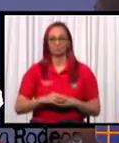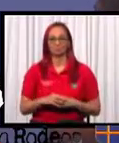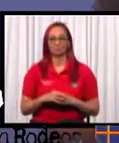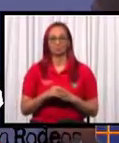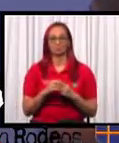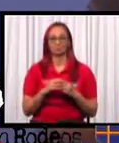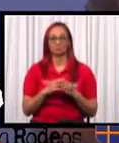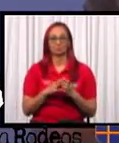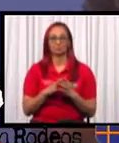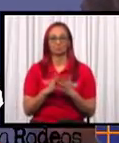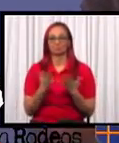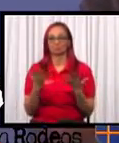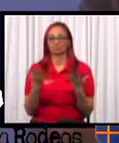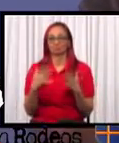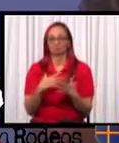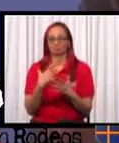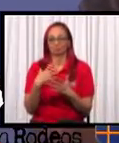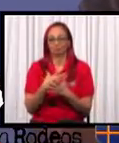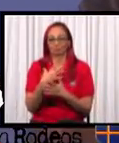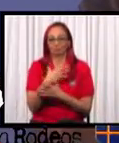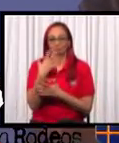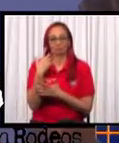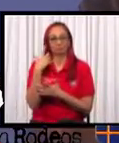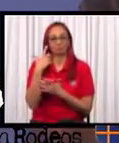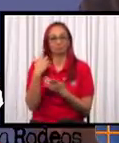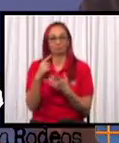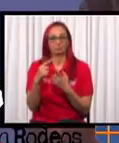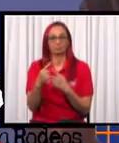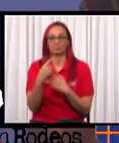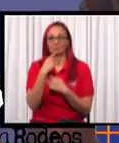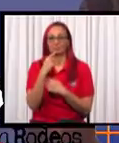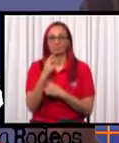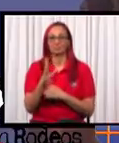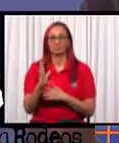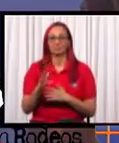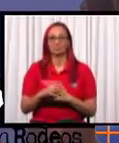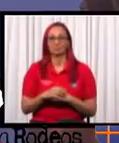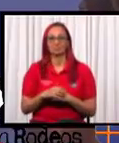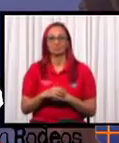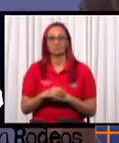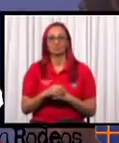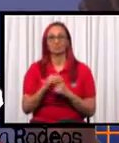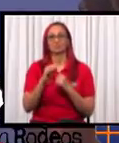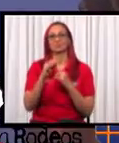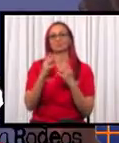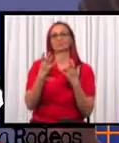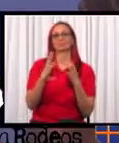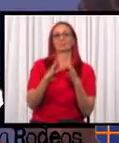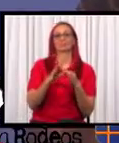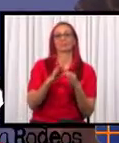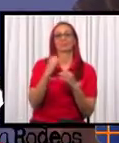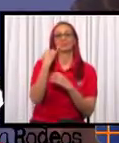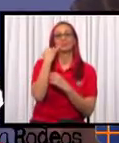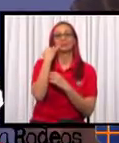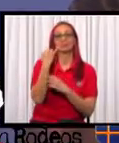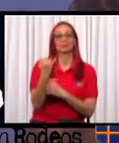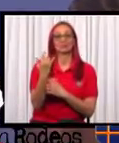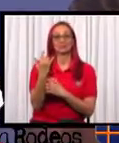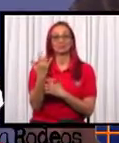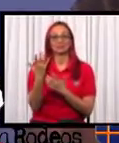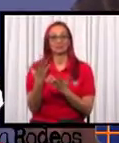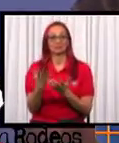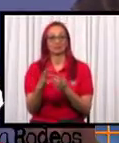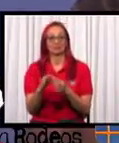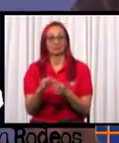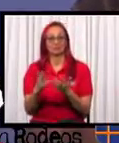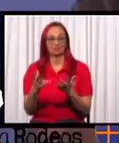cielo en contra de las ideas y de las pretensiones de